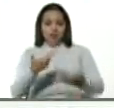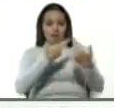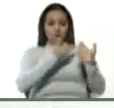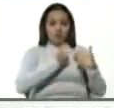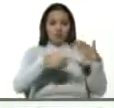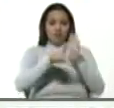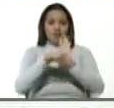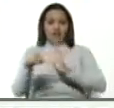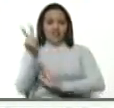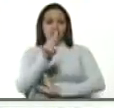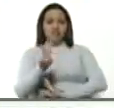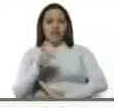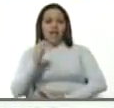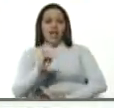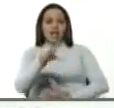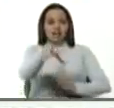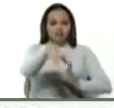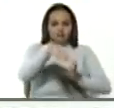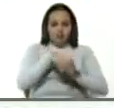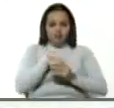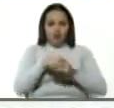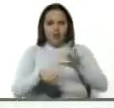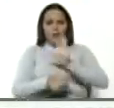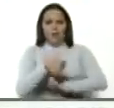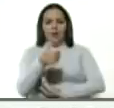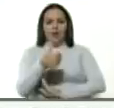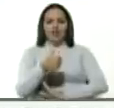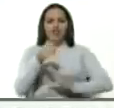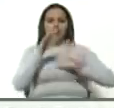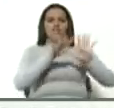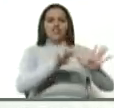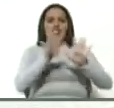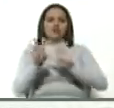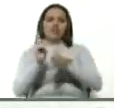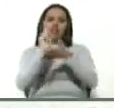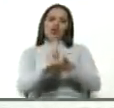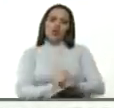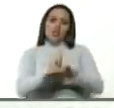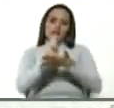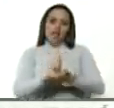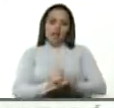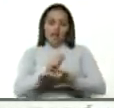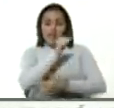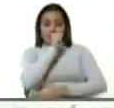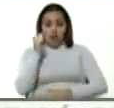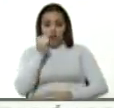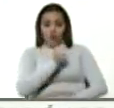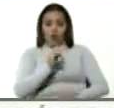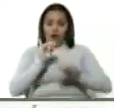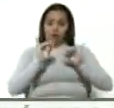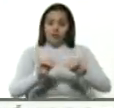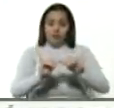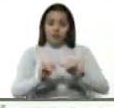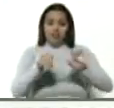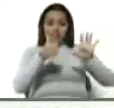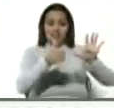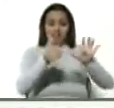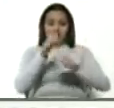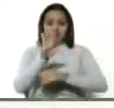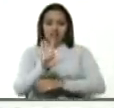han incautado aproximadamente 99 toneladas de droga, de las cuales 65